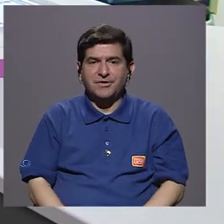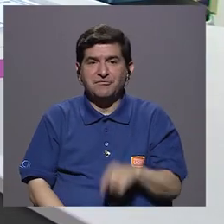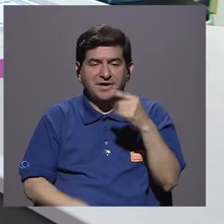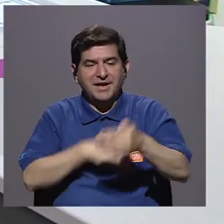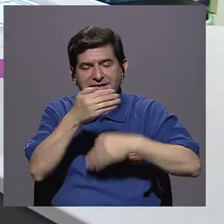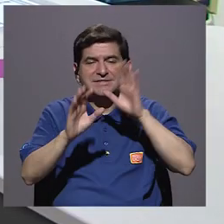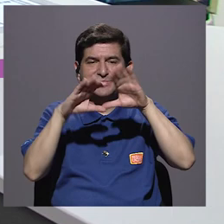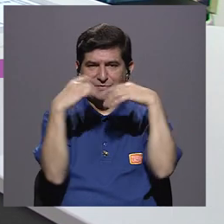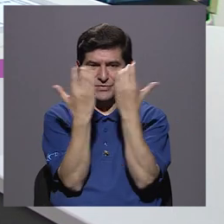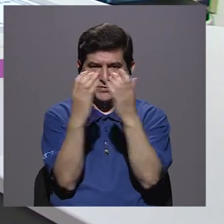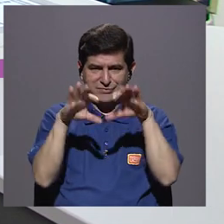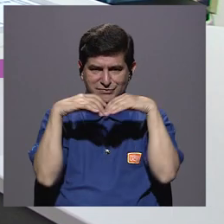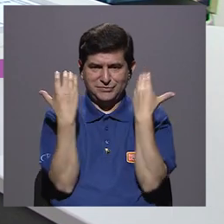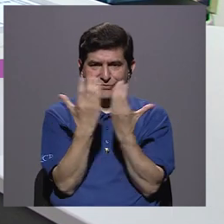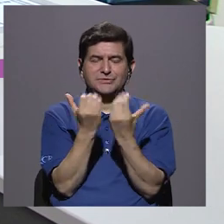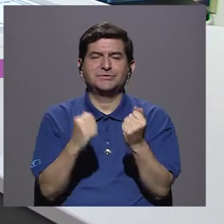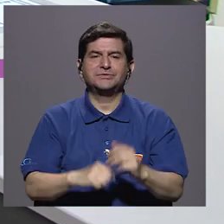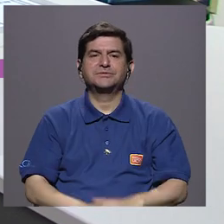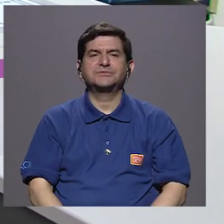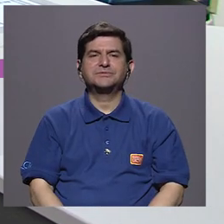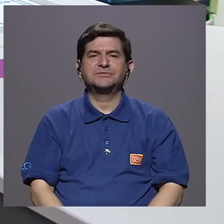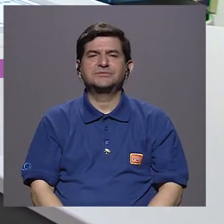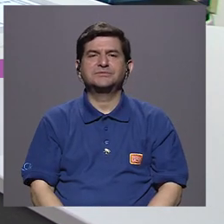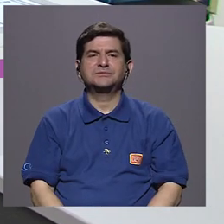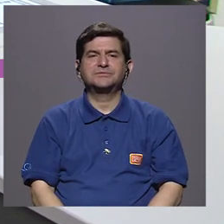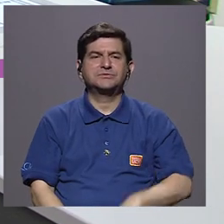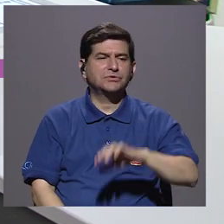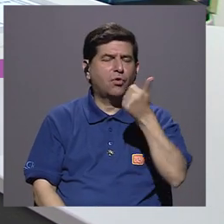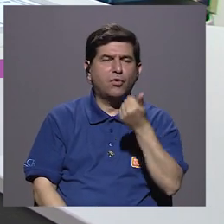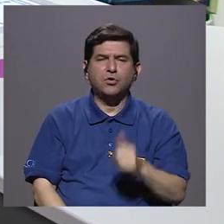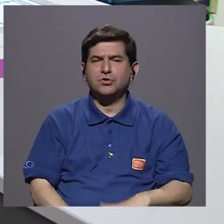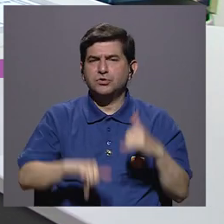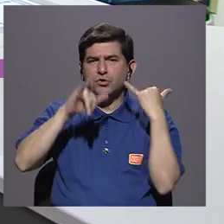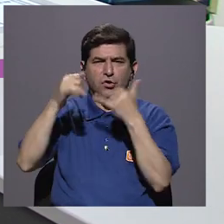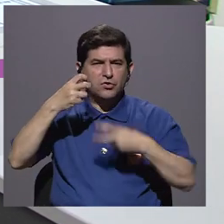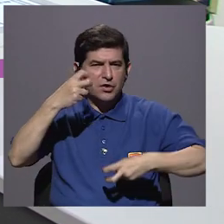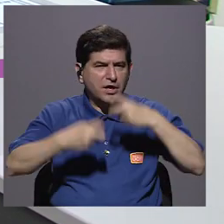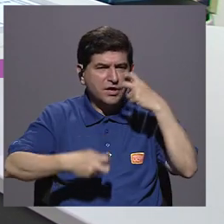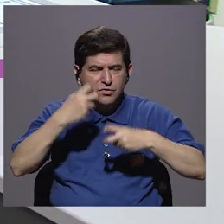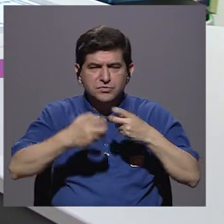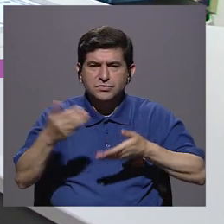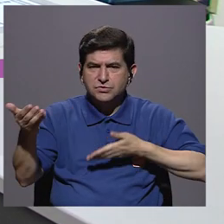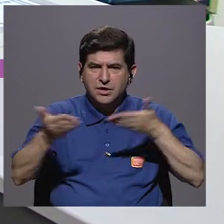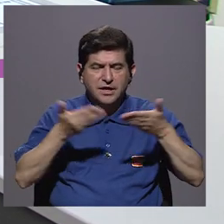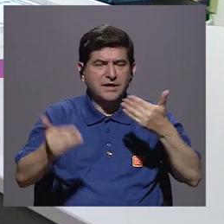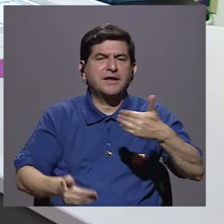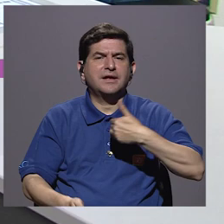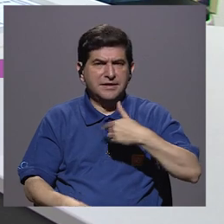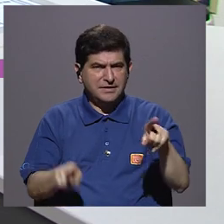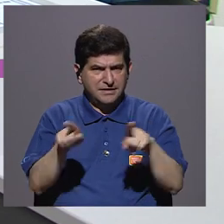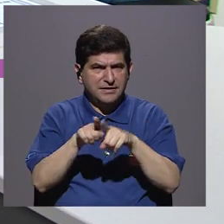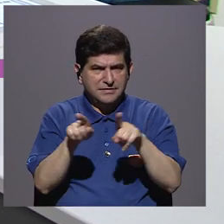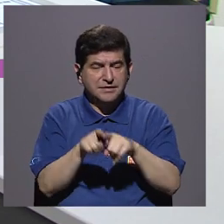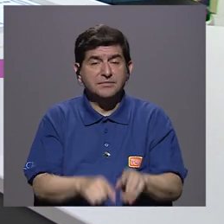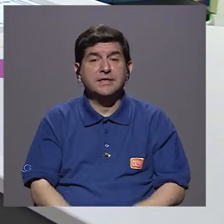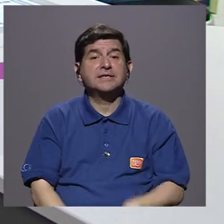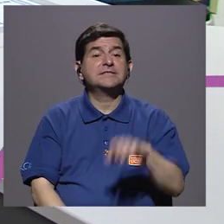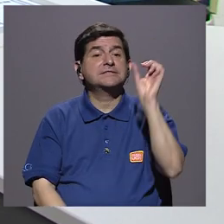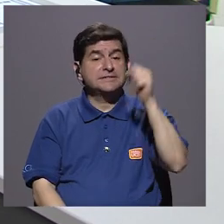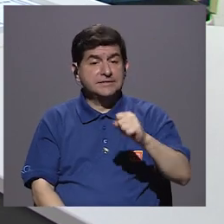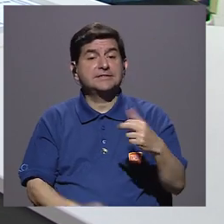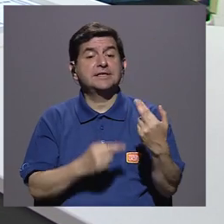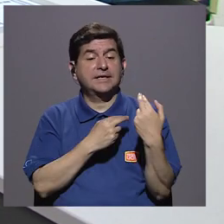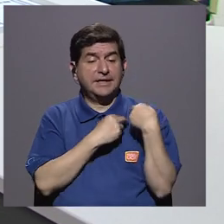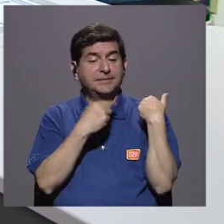triage. Y veo que hay uno que es denunciar cualquier anomalía en cuanto a los servicios recibidos también, digamos. Sí, este